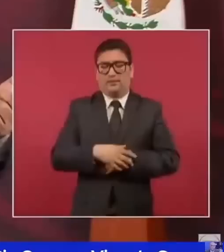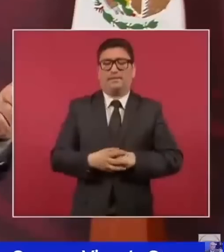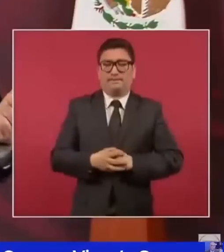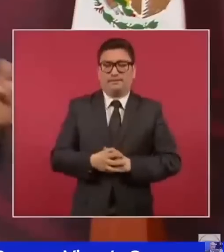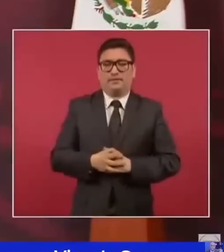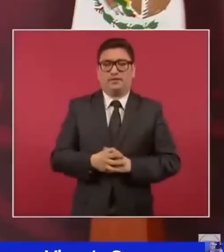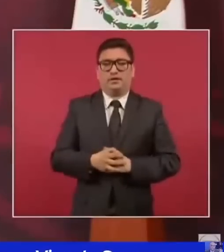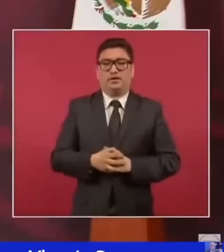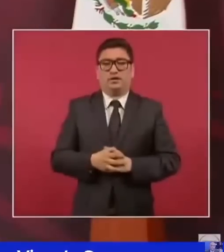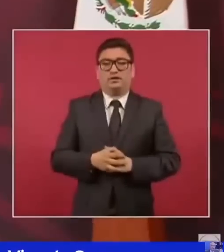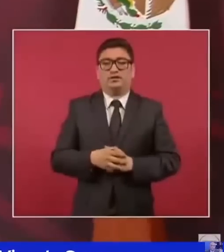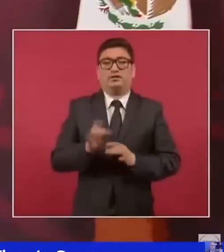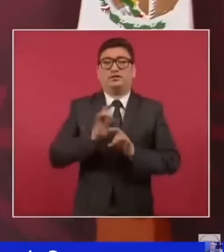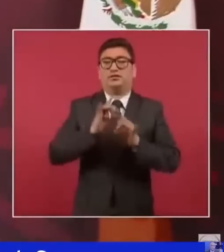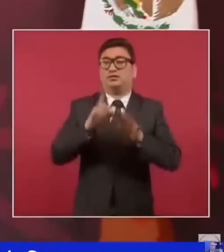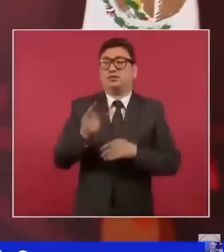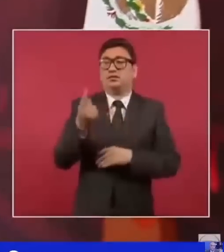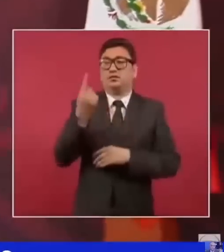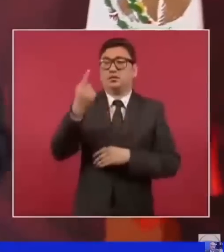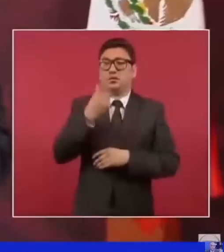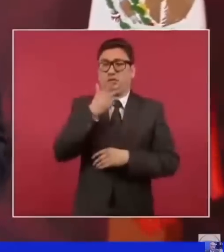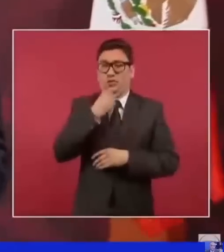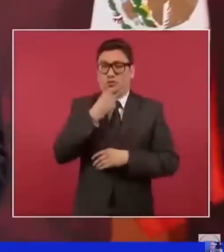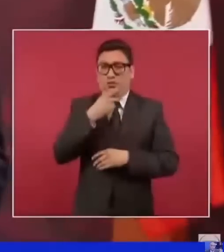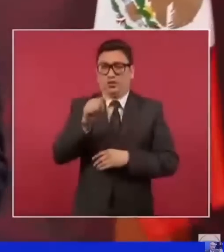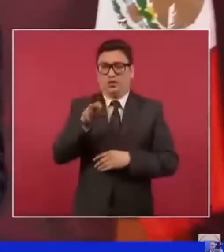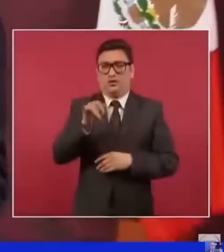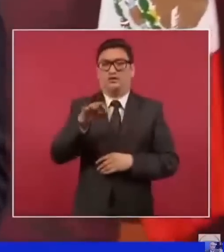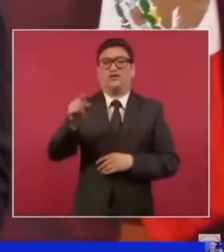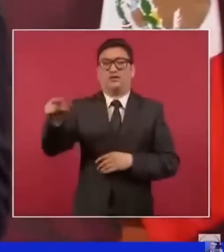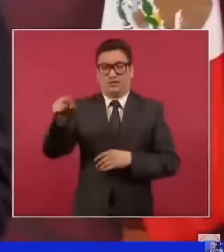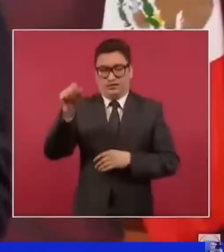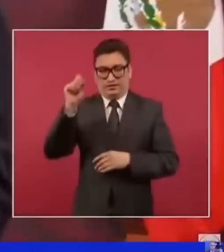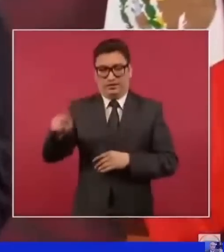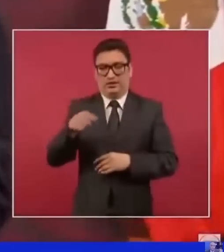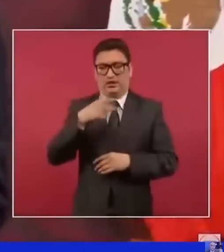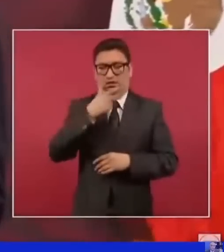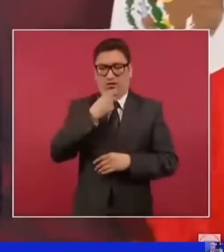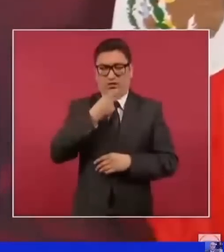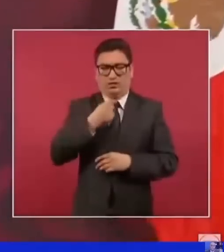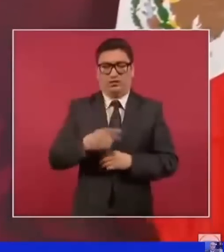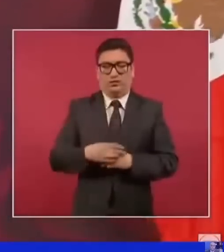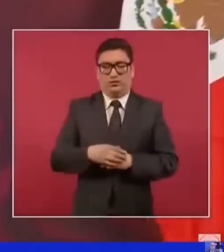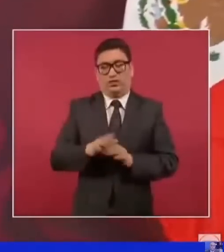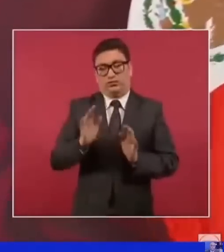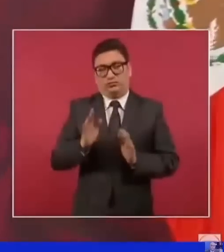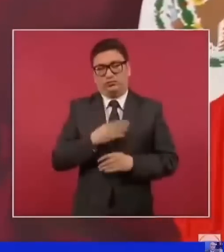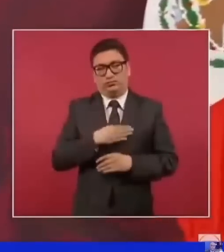y un señor del AFI, que por cierto, ya está